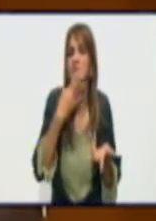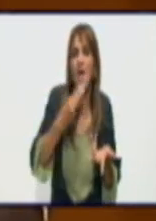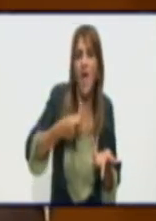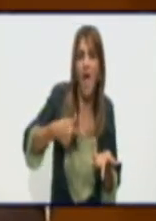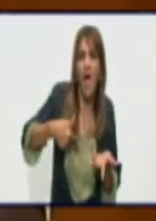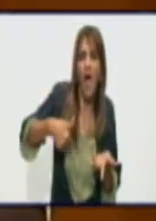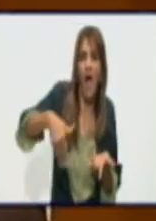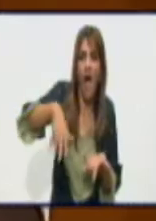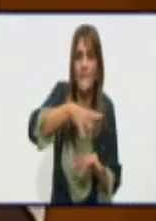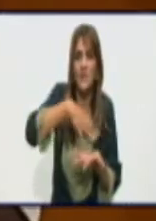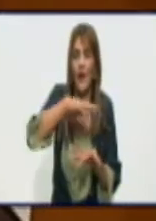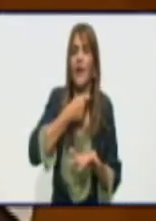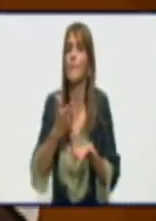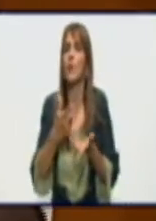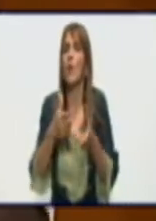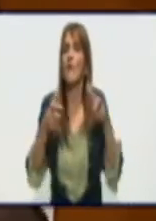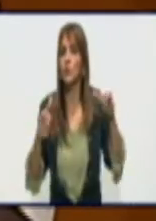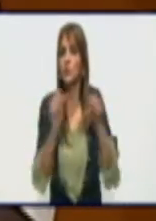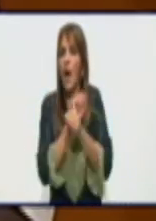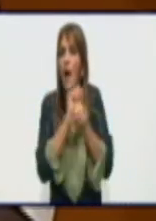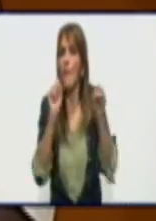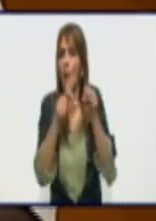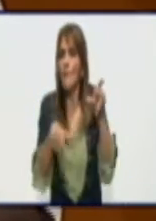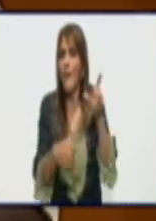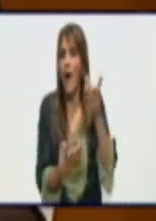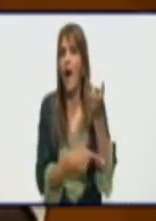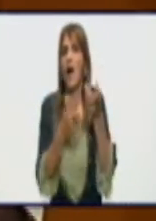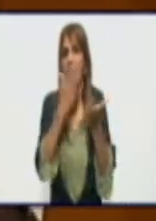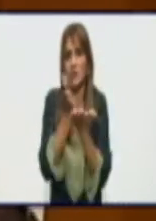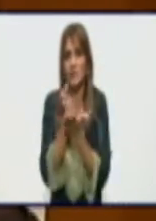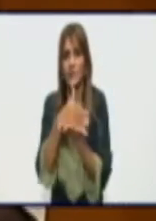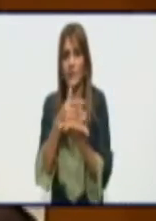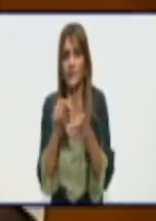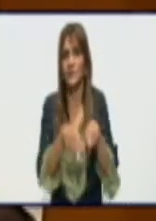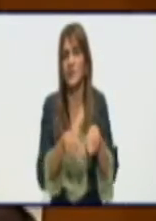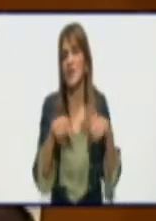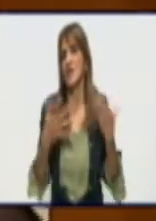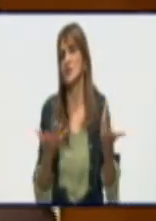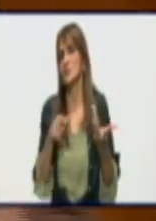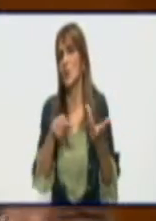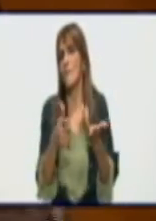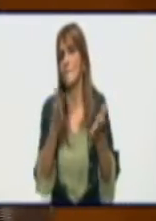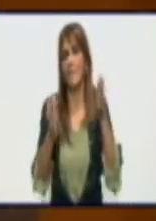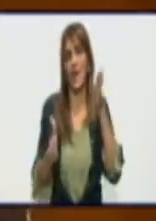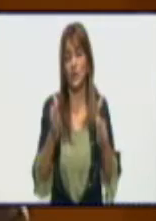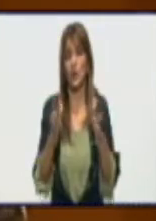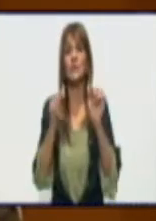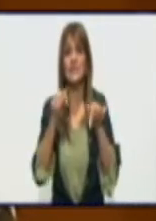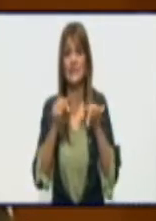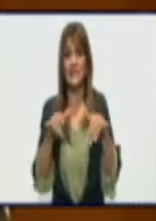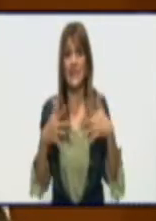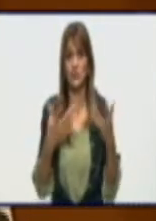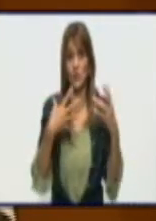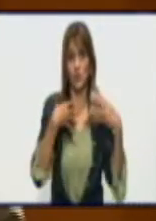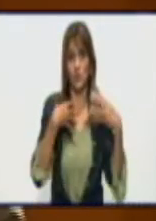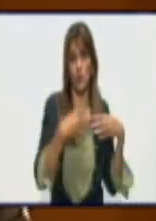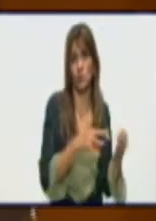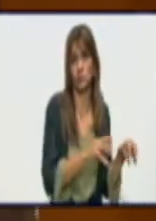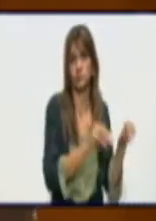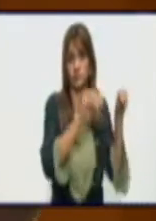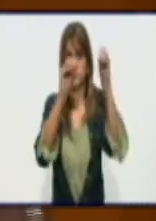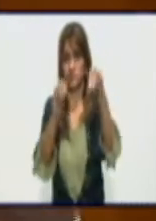bomba, son productos que cuentan con un periodo para su elaboración y un periodo también para que el cliente lo obtenga. Si yo ese producto lo fuera a mover para un local